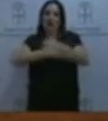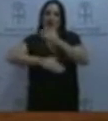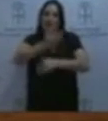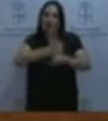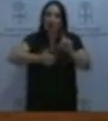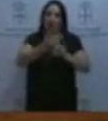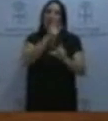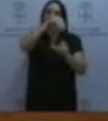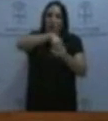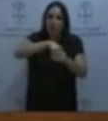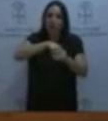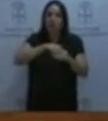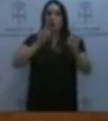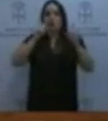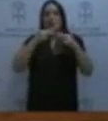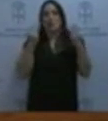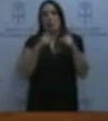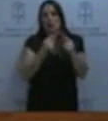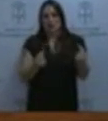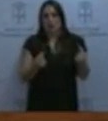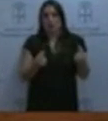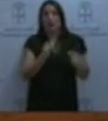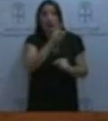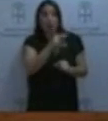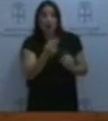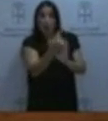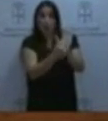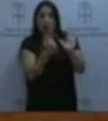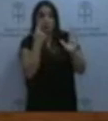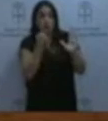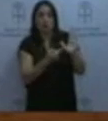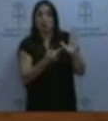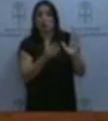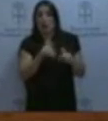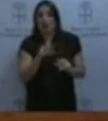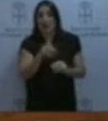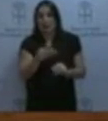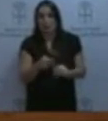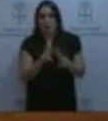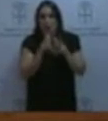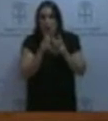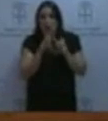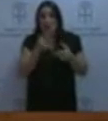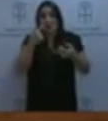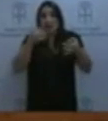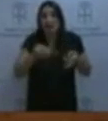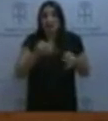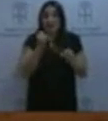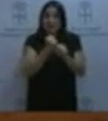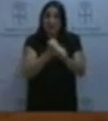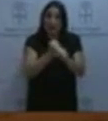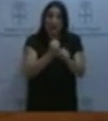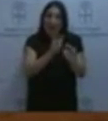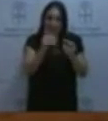trabajando en la educación pública asturiana. Si vemos los resultados, los datos demuestran que el resultado ha sido nefasto. Solo ha habido 2 personas que hayan conseguido trabajar gracias a